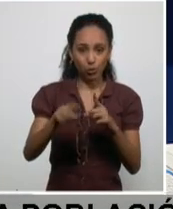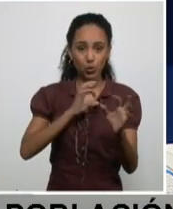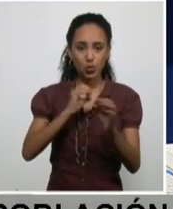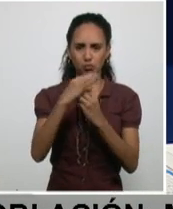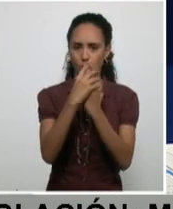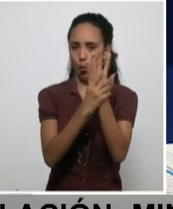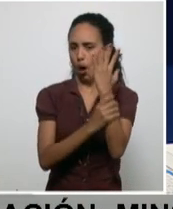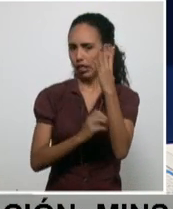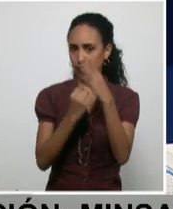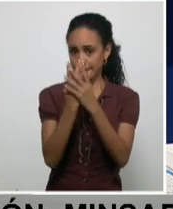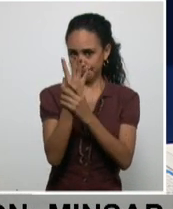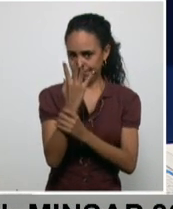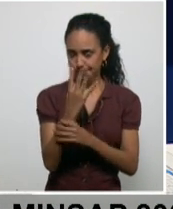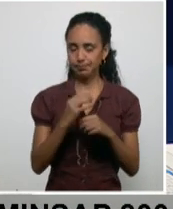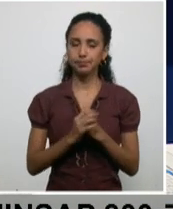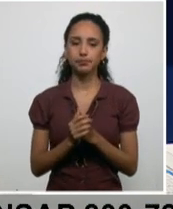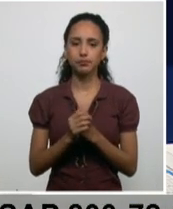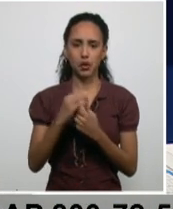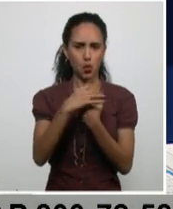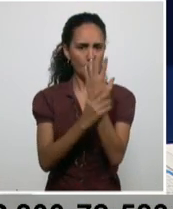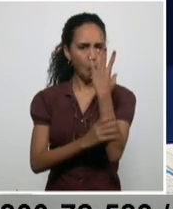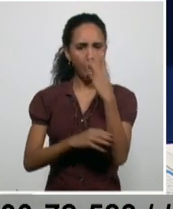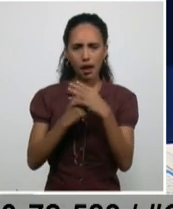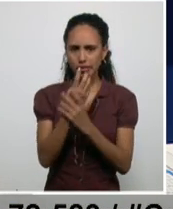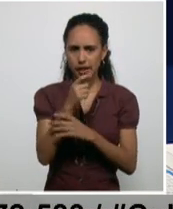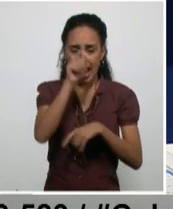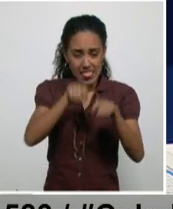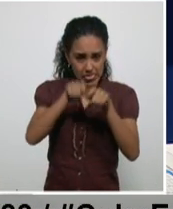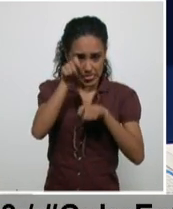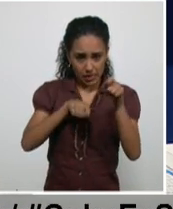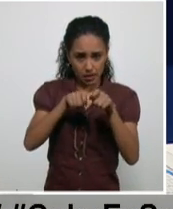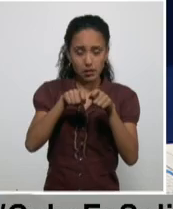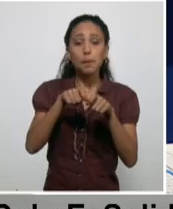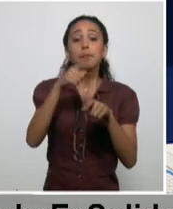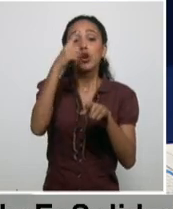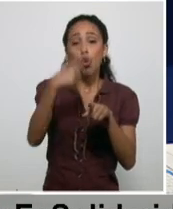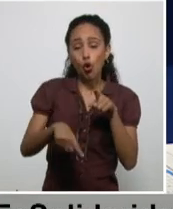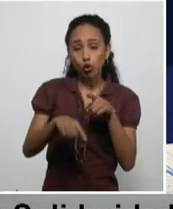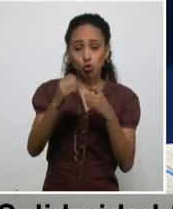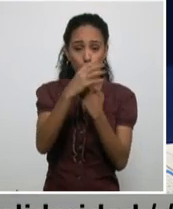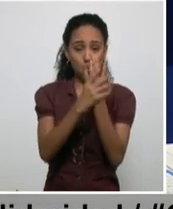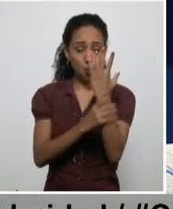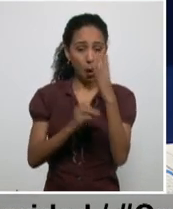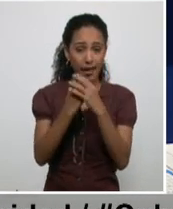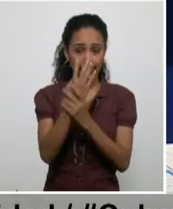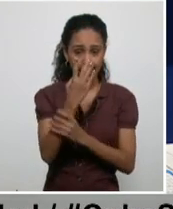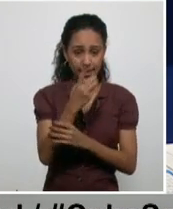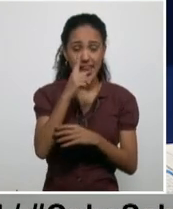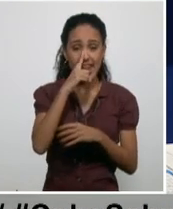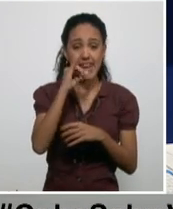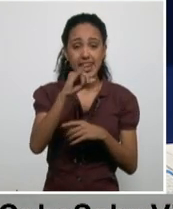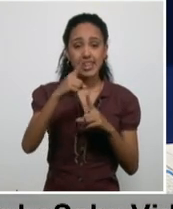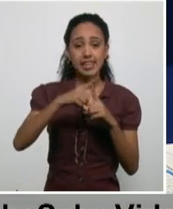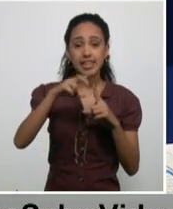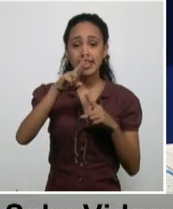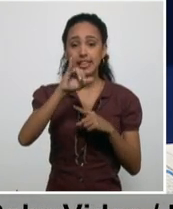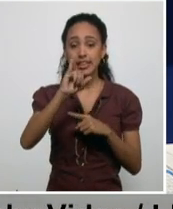normal, el quirúrgico que le llaman, ¿no? Pero está el guante de nitrilo. El guante de nitrilo tiene otras